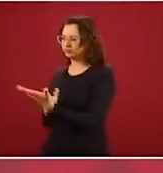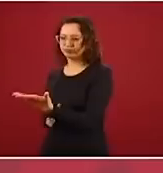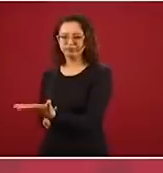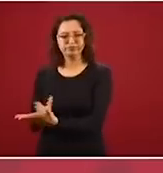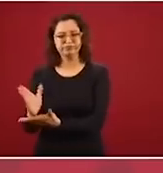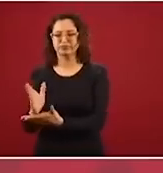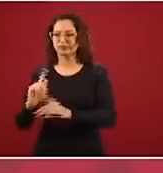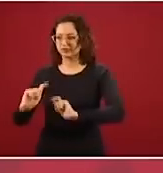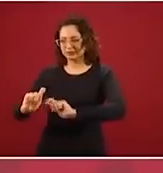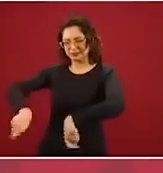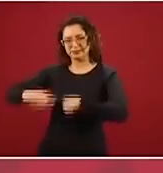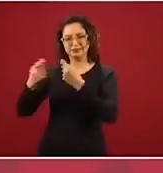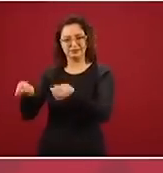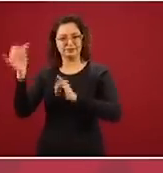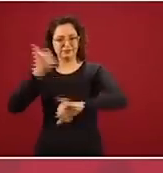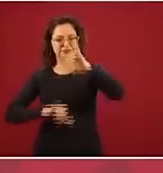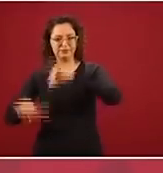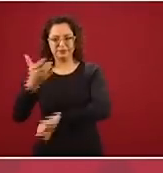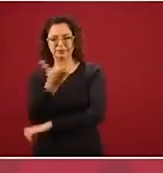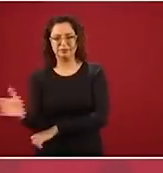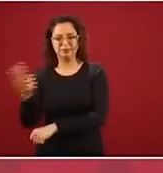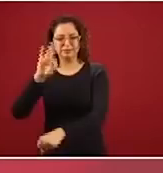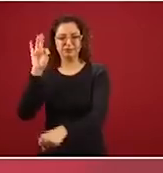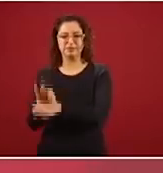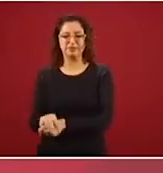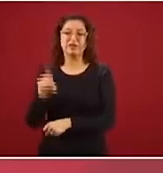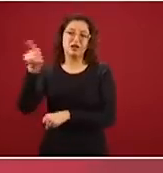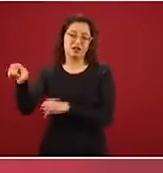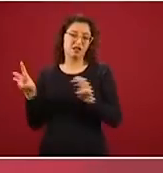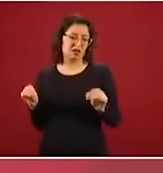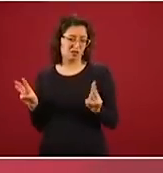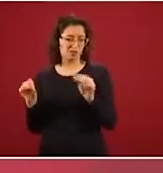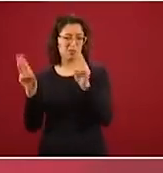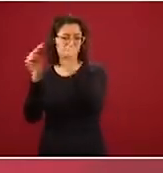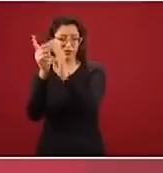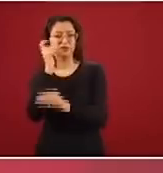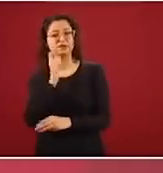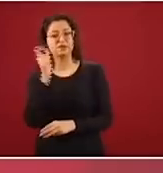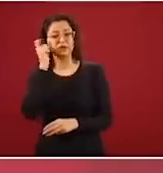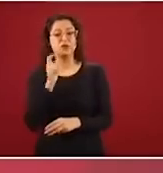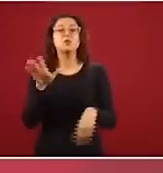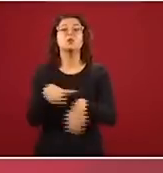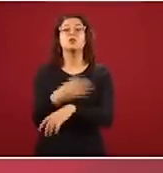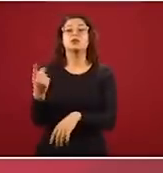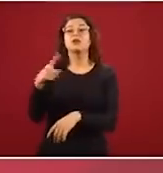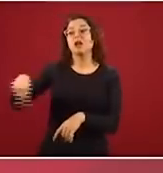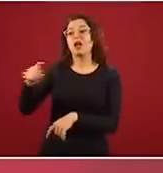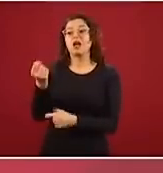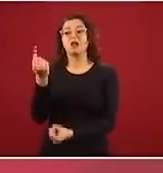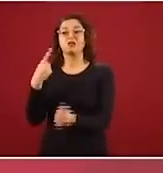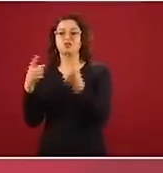para entregar el fertilizante en la montaña por organizaciones